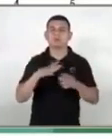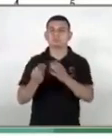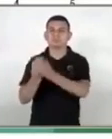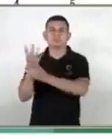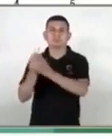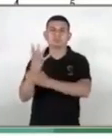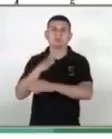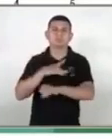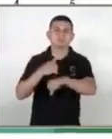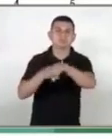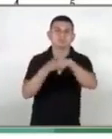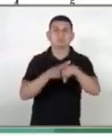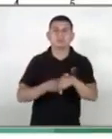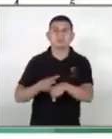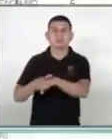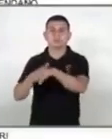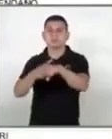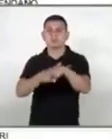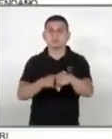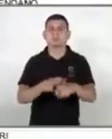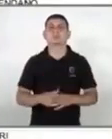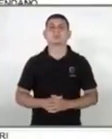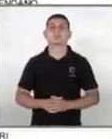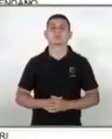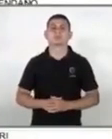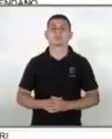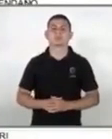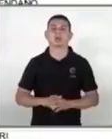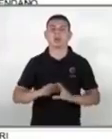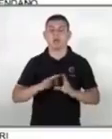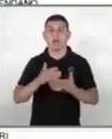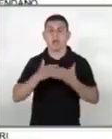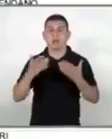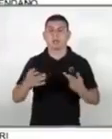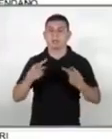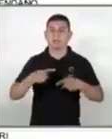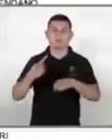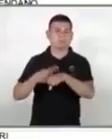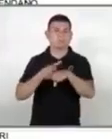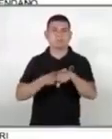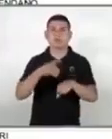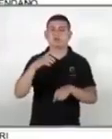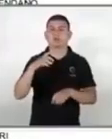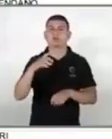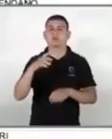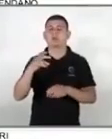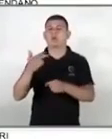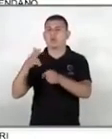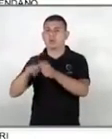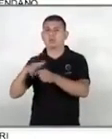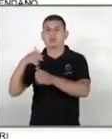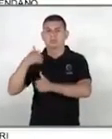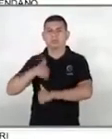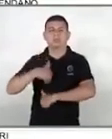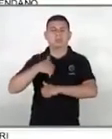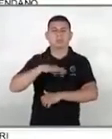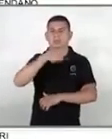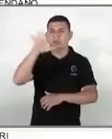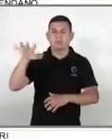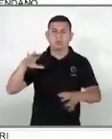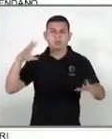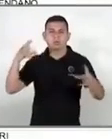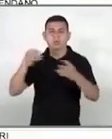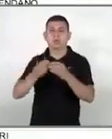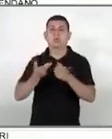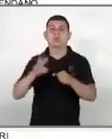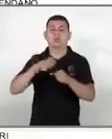nuevos. Con respecto al total de casos positivos por jurisdicción, reportamos acumulados en la